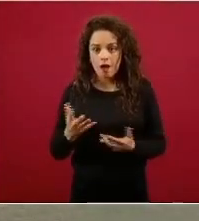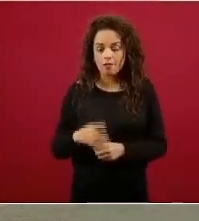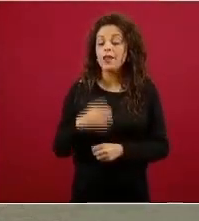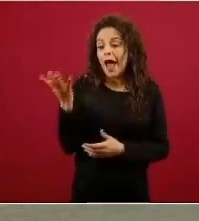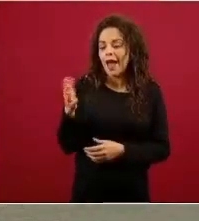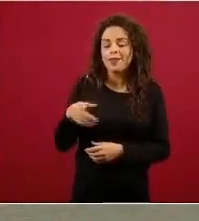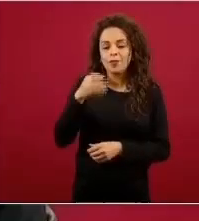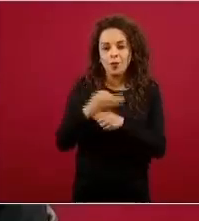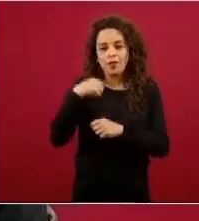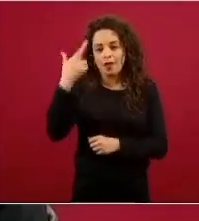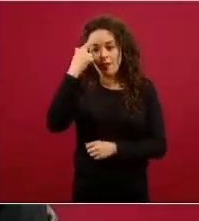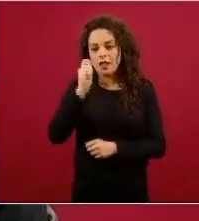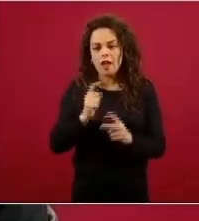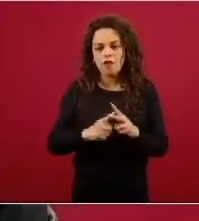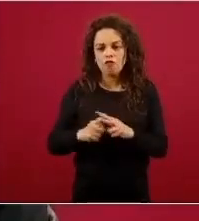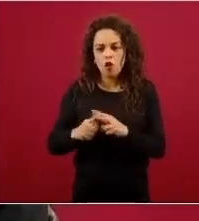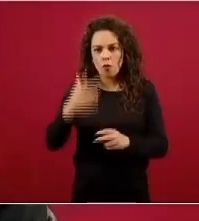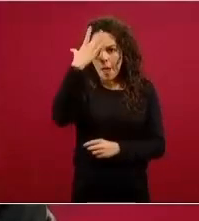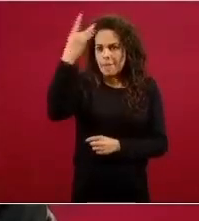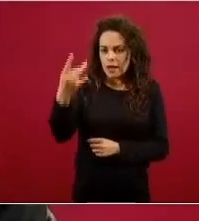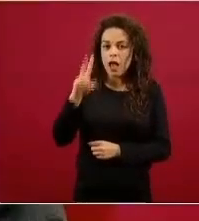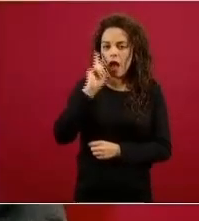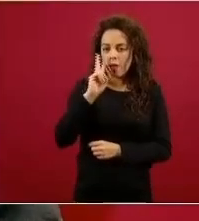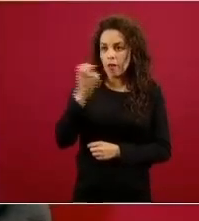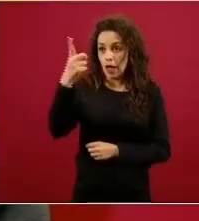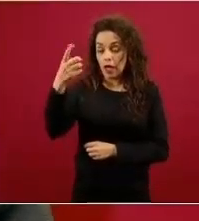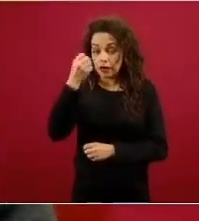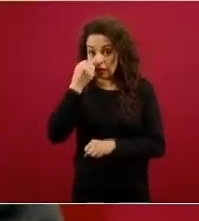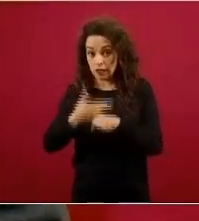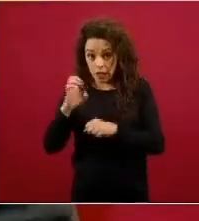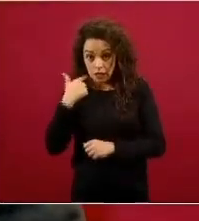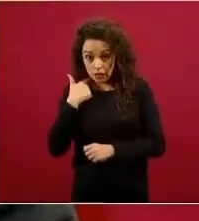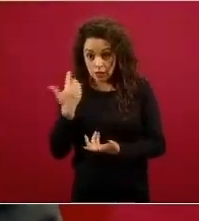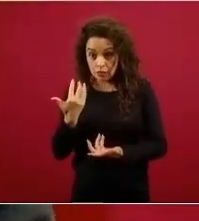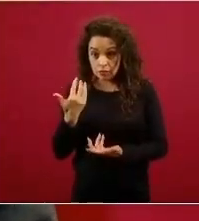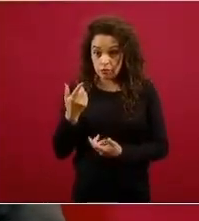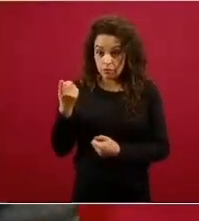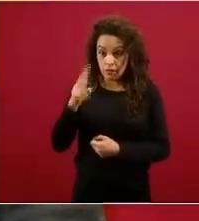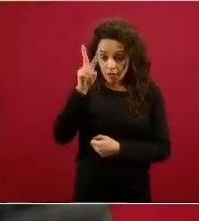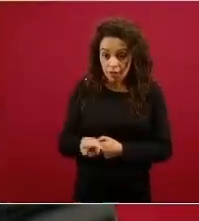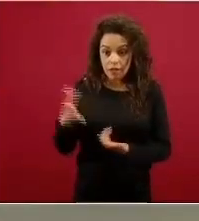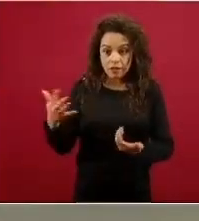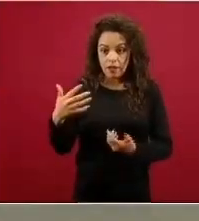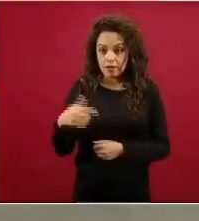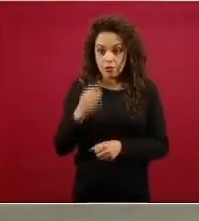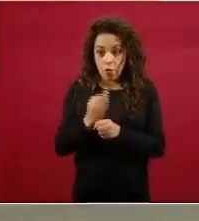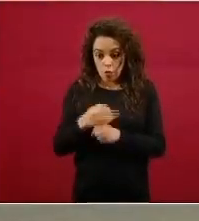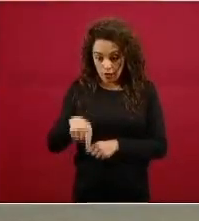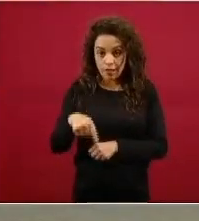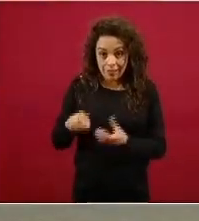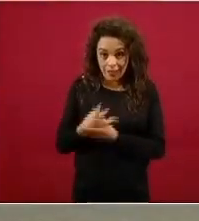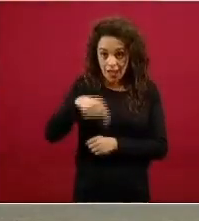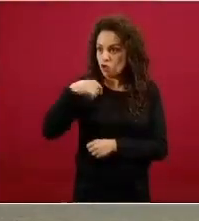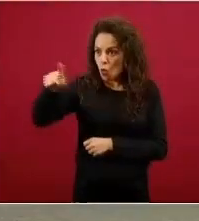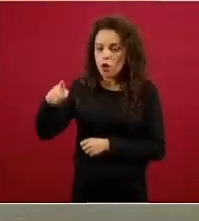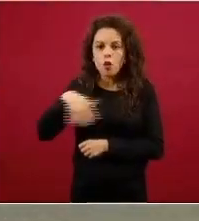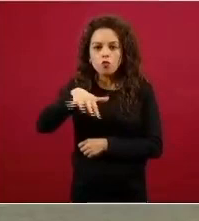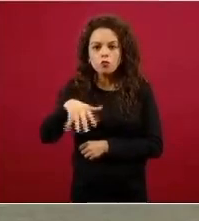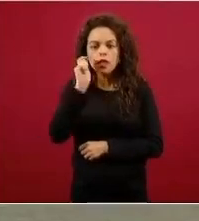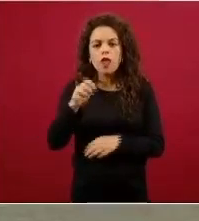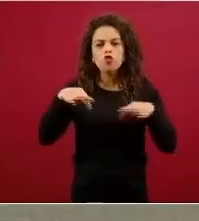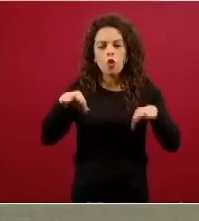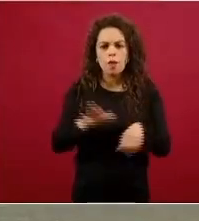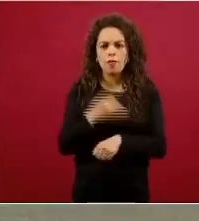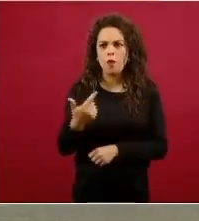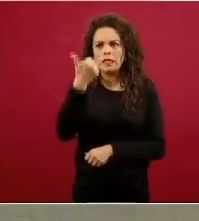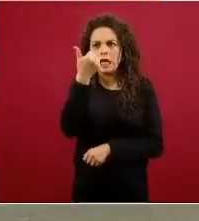voy a ver si estos ilustrados exsecretarios lo tienen. La verdad es que me causa un enorme salido aquí, voy a ir a buscar el documento. Porque si en